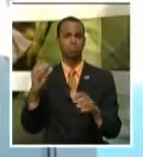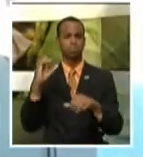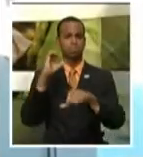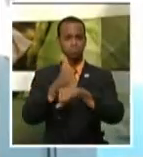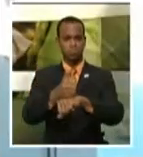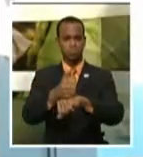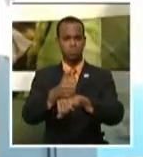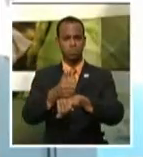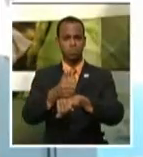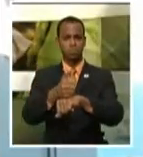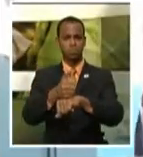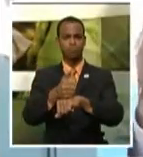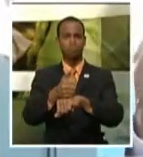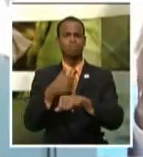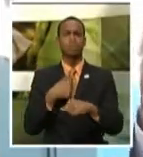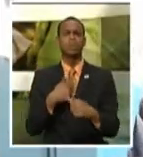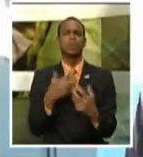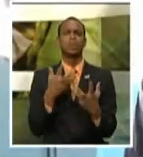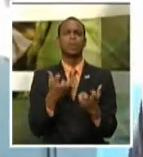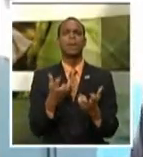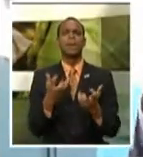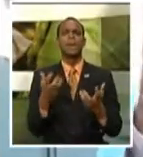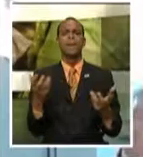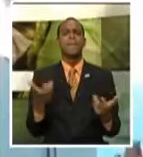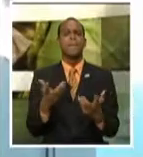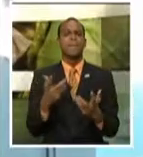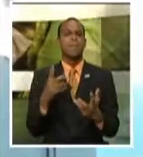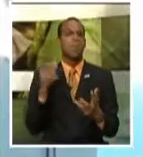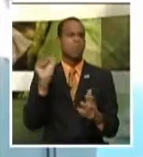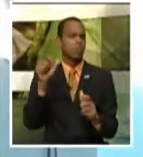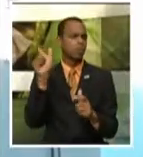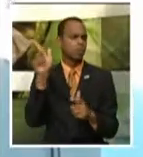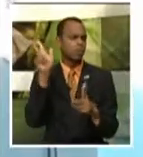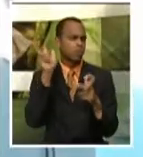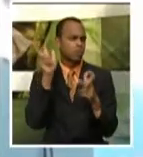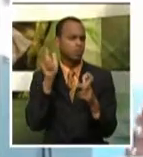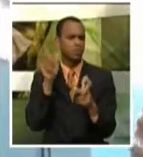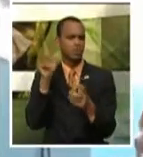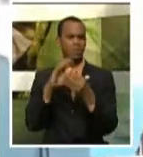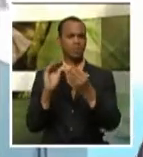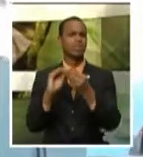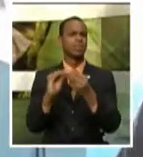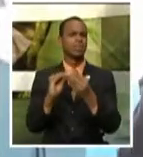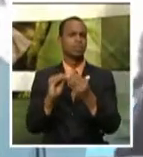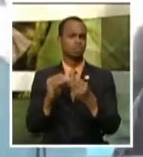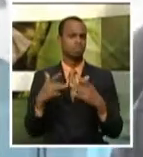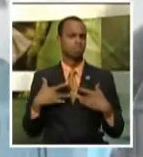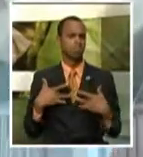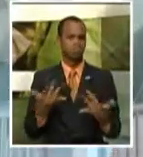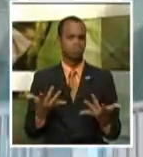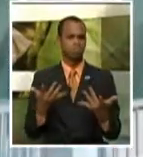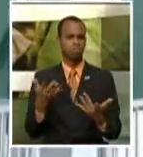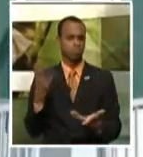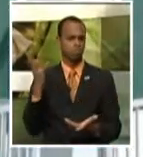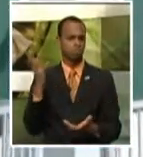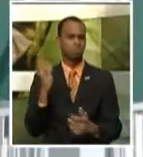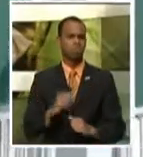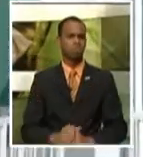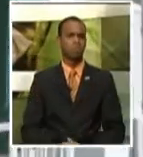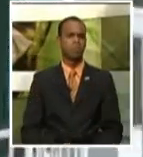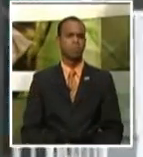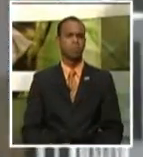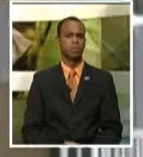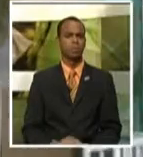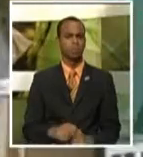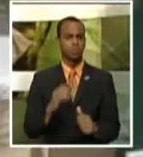me gustaría incluso que pudiéramos escuchar las palabras estas del presidente, de